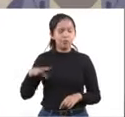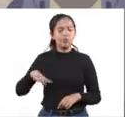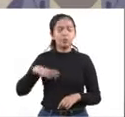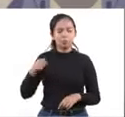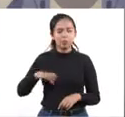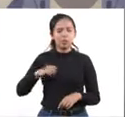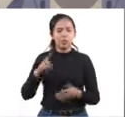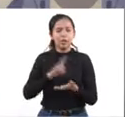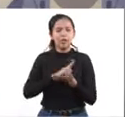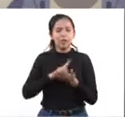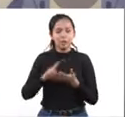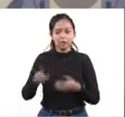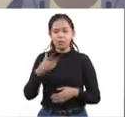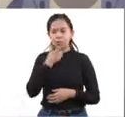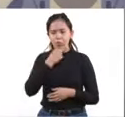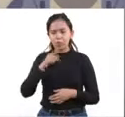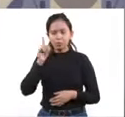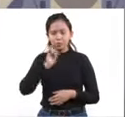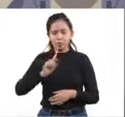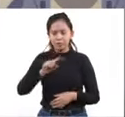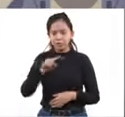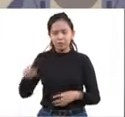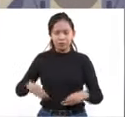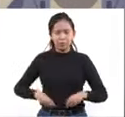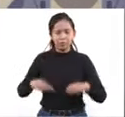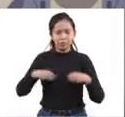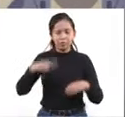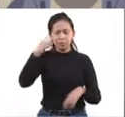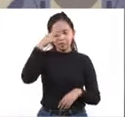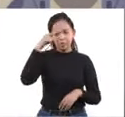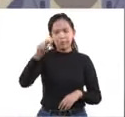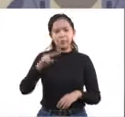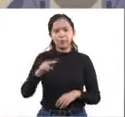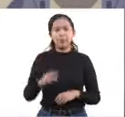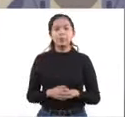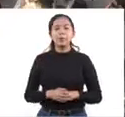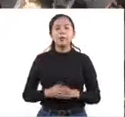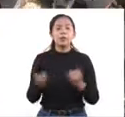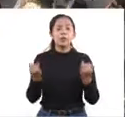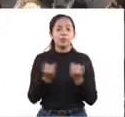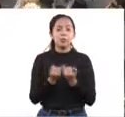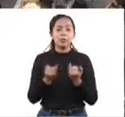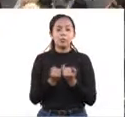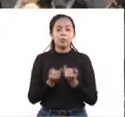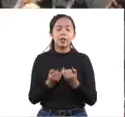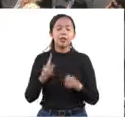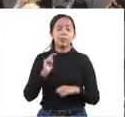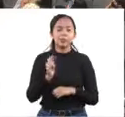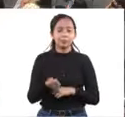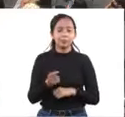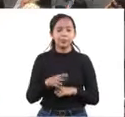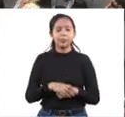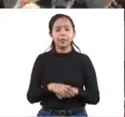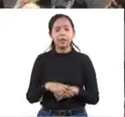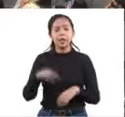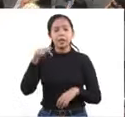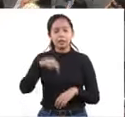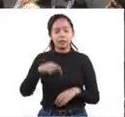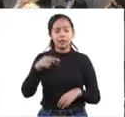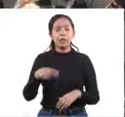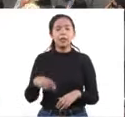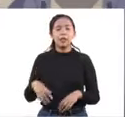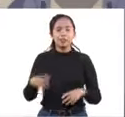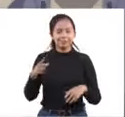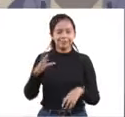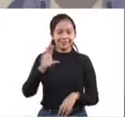los derechos de las mexicanas y mexicanos en cada rincón de nuestra República. Y representa también que esta, la Ciudad de